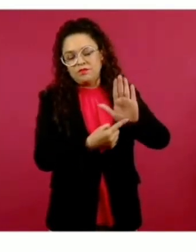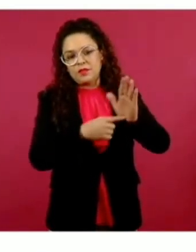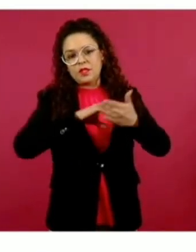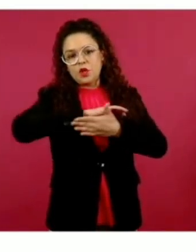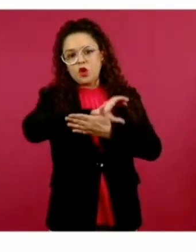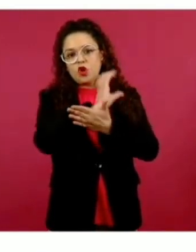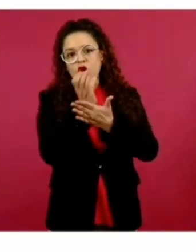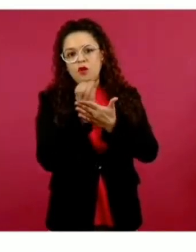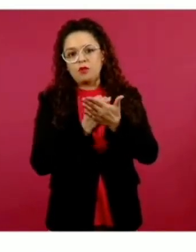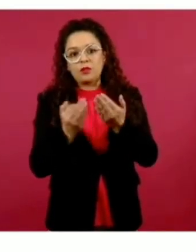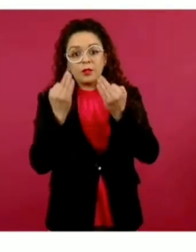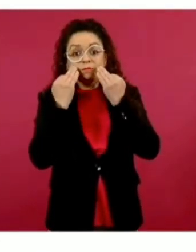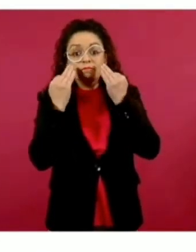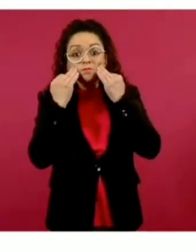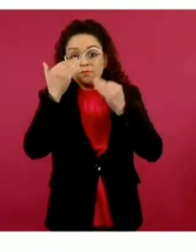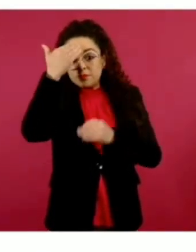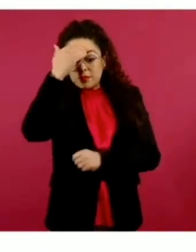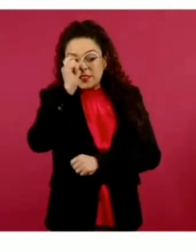publicidad